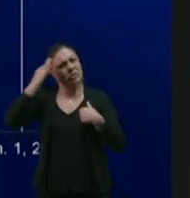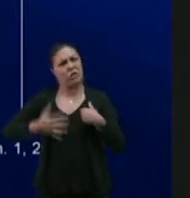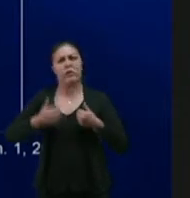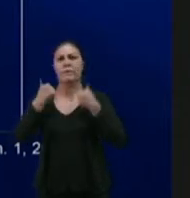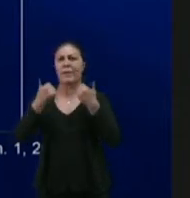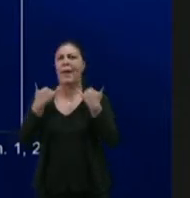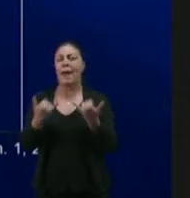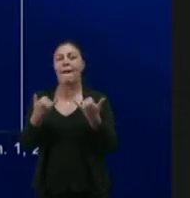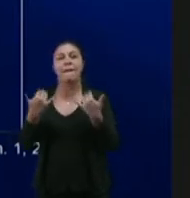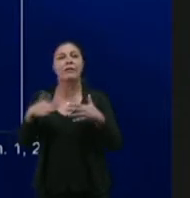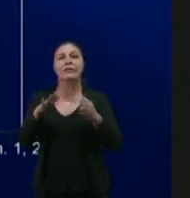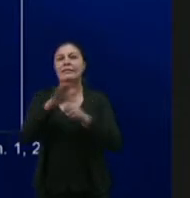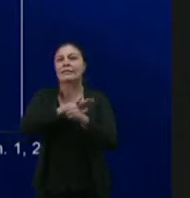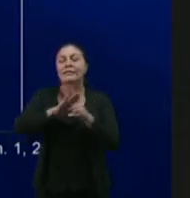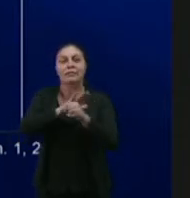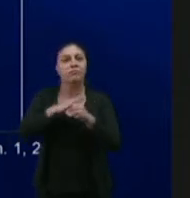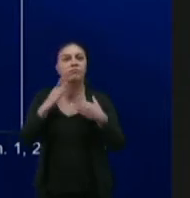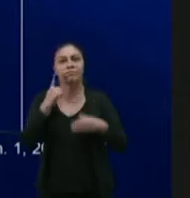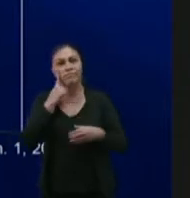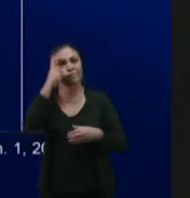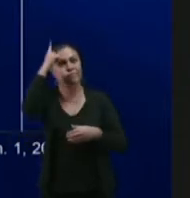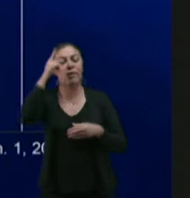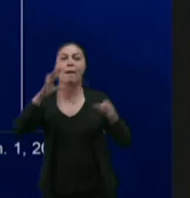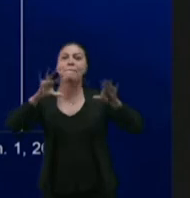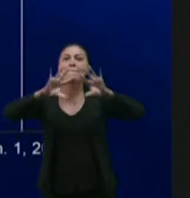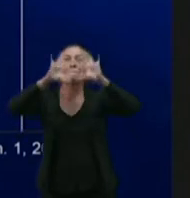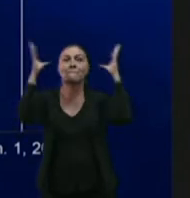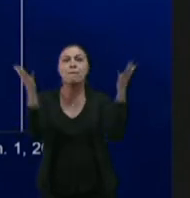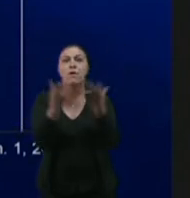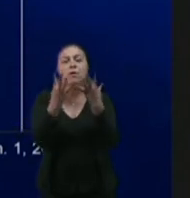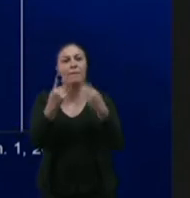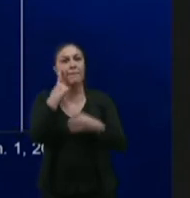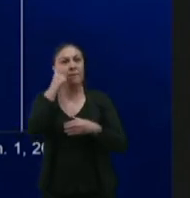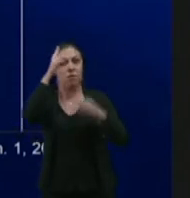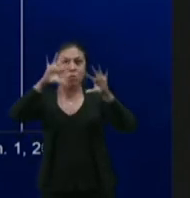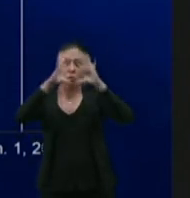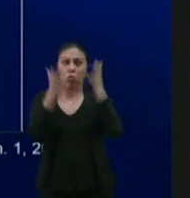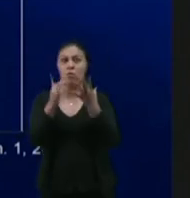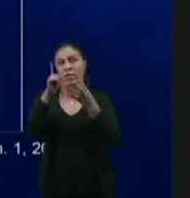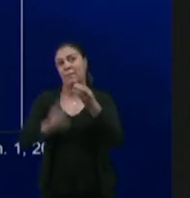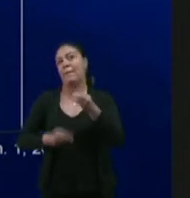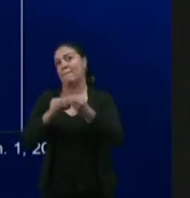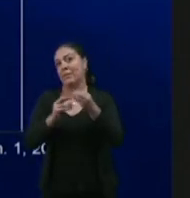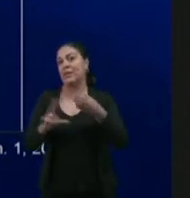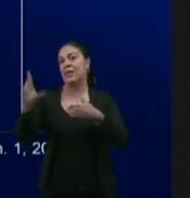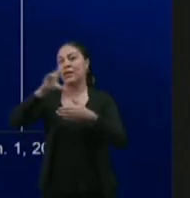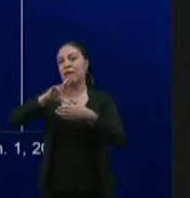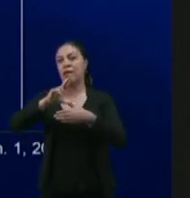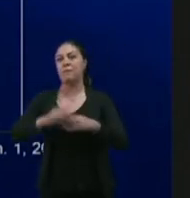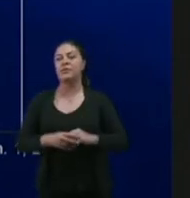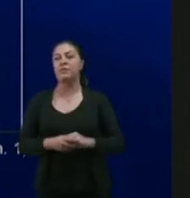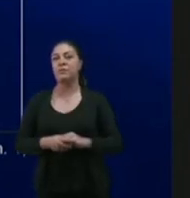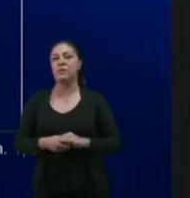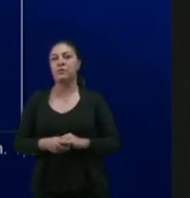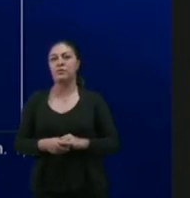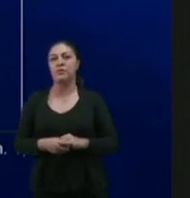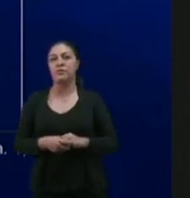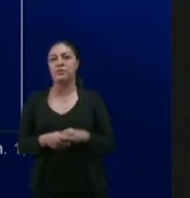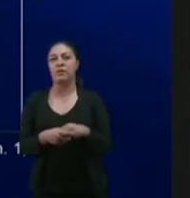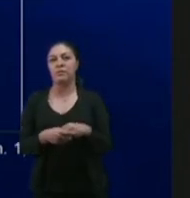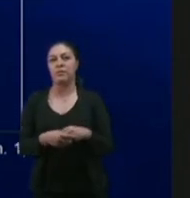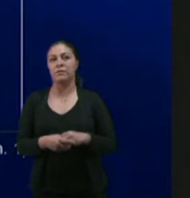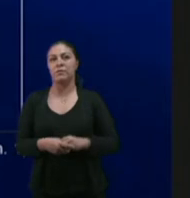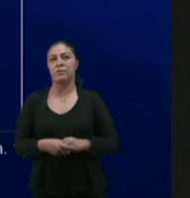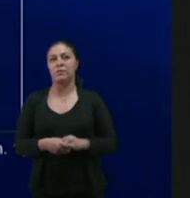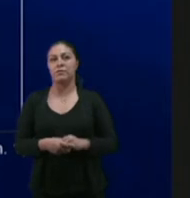momento histórico, no solamente en el mundo entero, sino en Latinoamérica, en Colombia y en esta industria. Creo que de una perspectiva